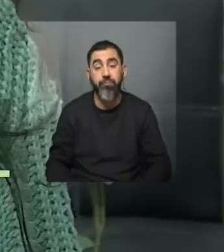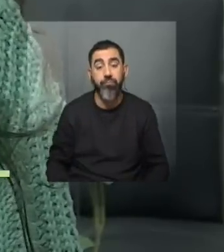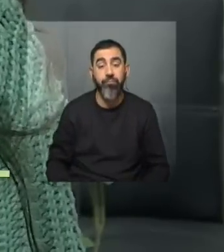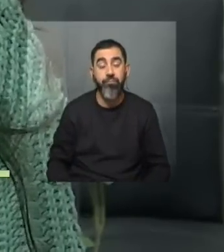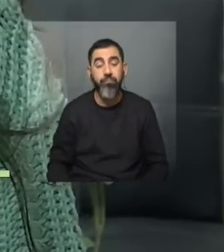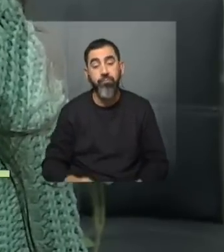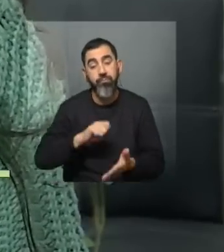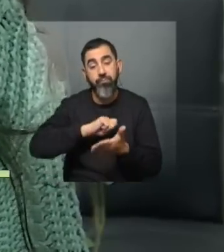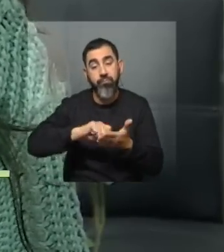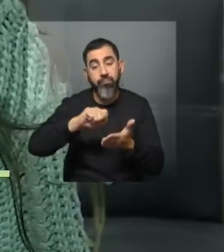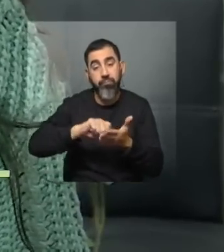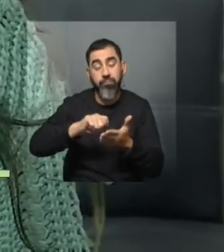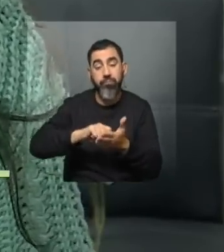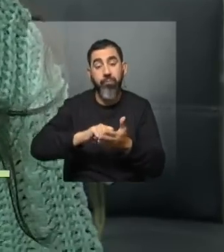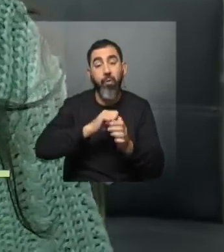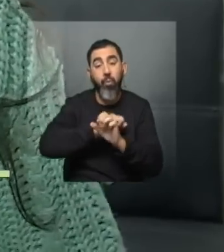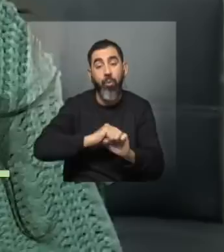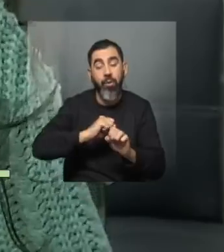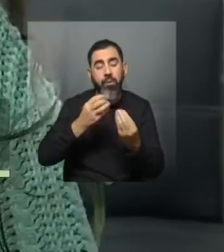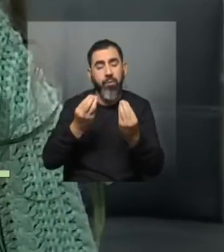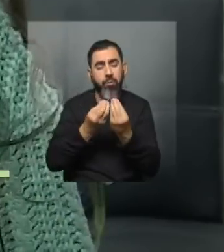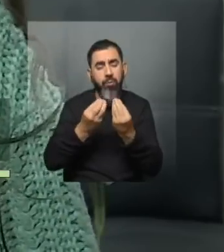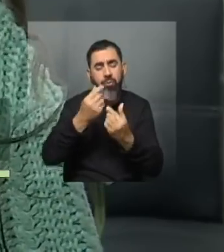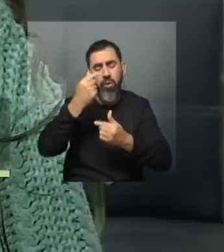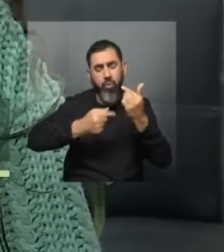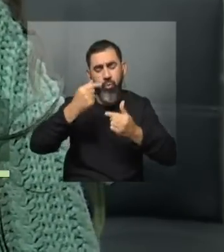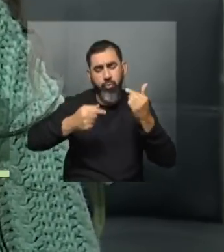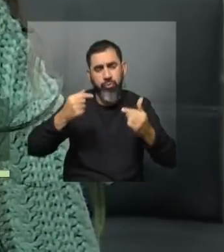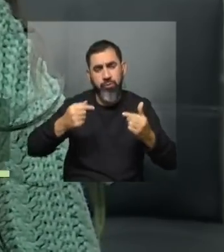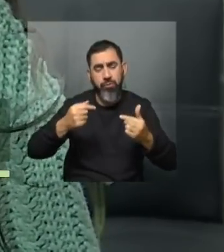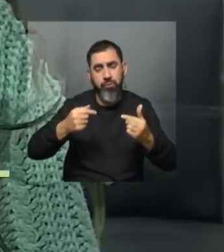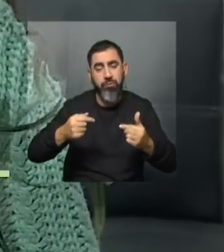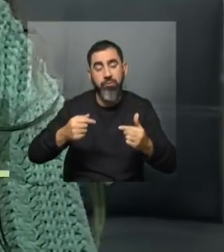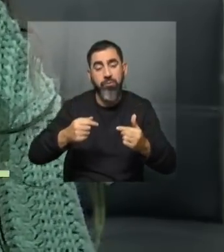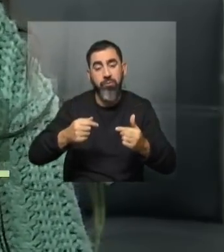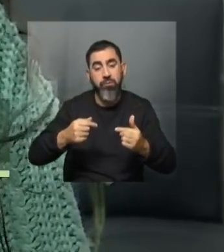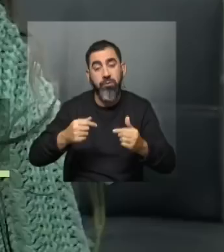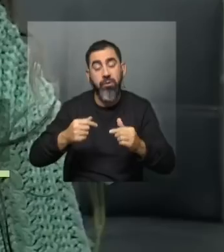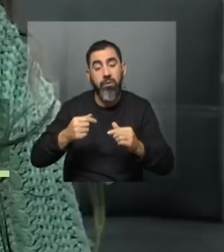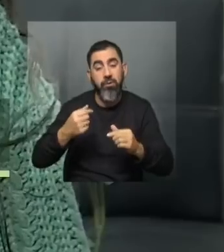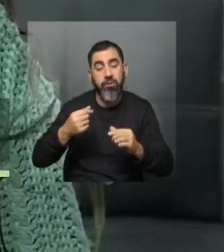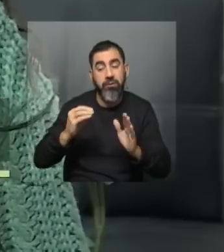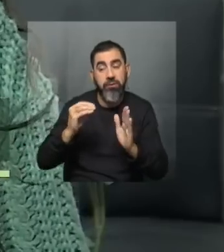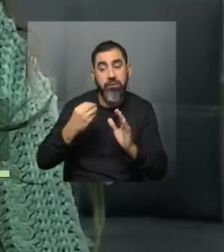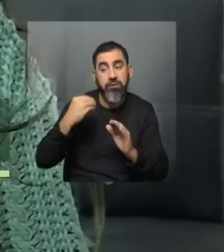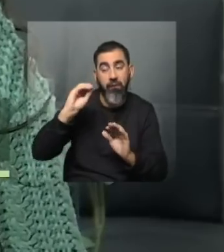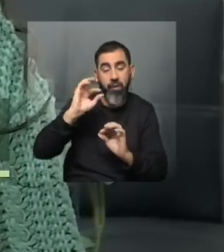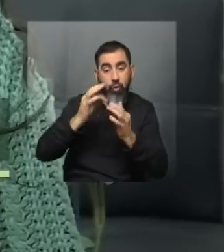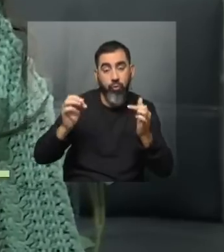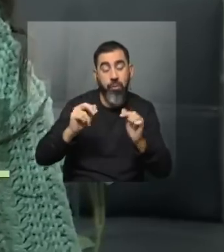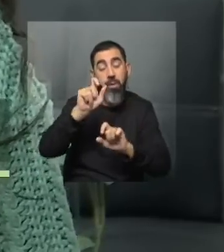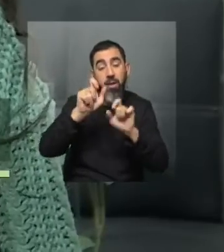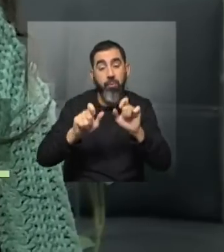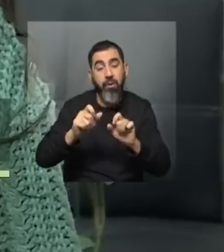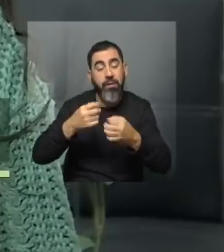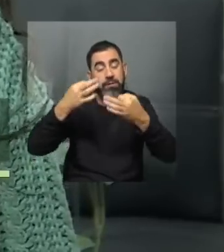la redacción de una papeleta puede contener un montón de elementos que tengan la salvaguarda necesaria para que la gente